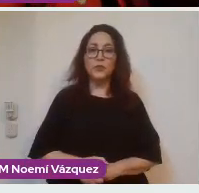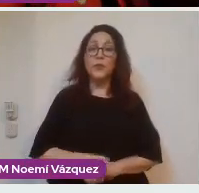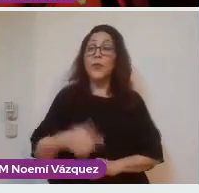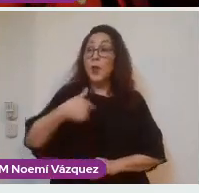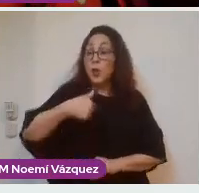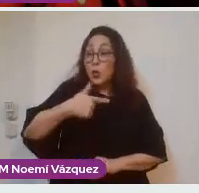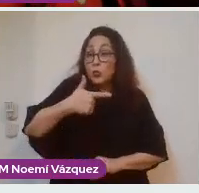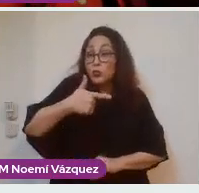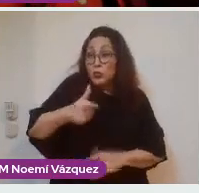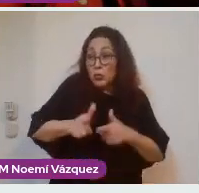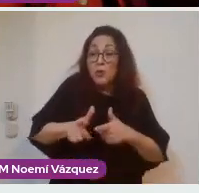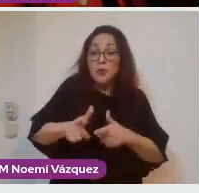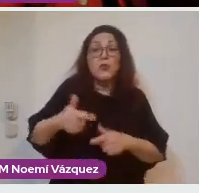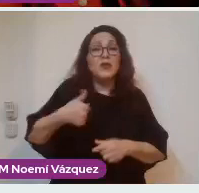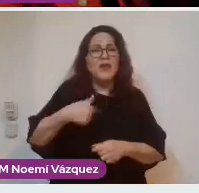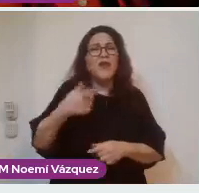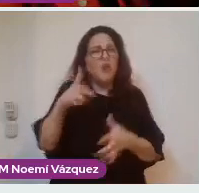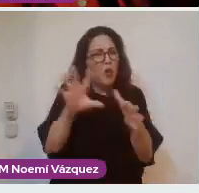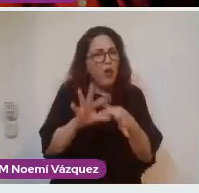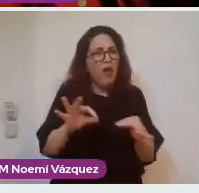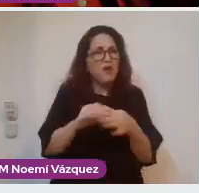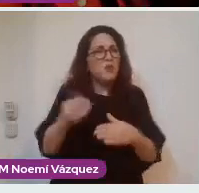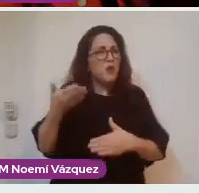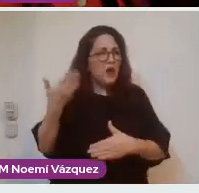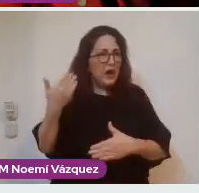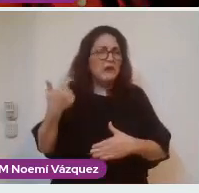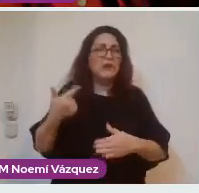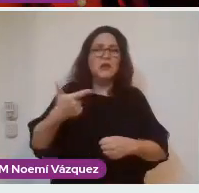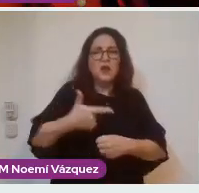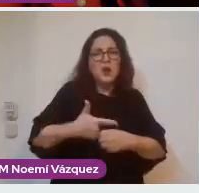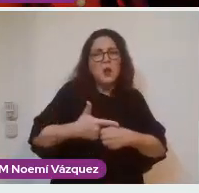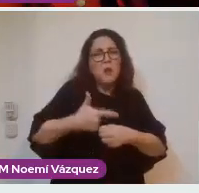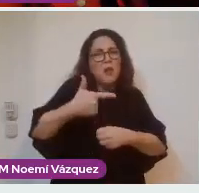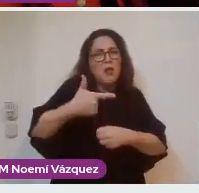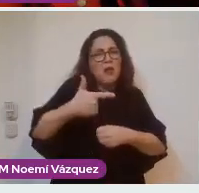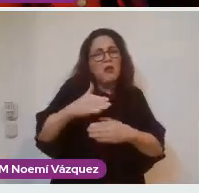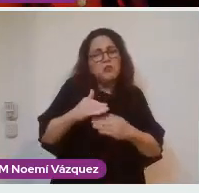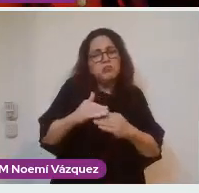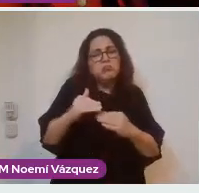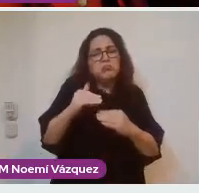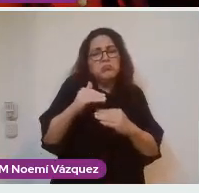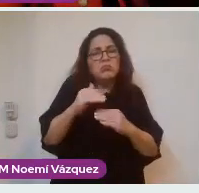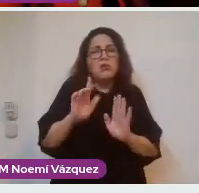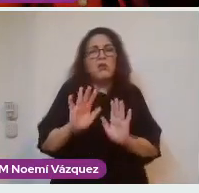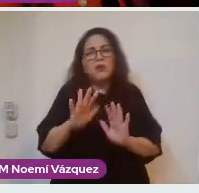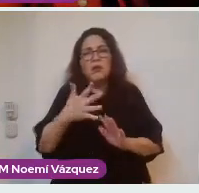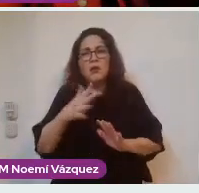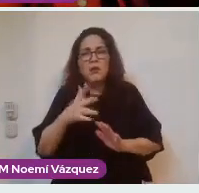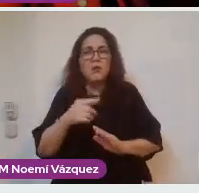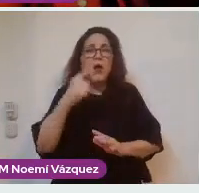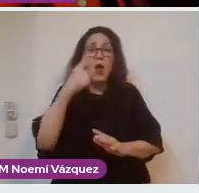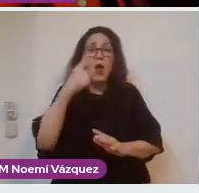difíciles de manejar. Y los atracones y comportamientos compensatorios se producen en promedio al menos una vez